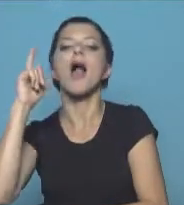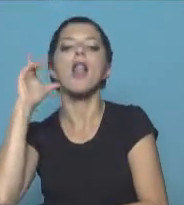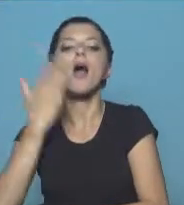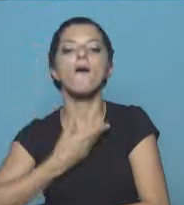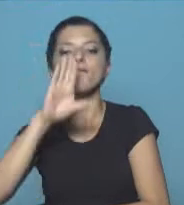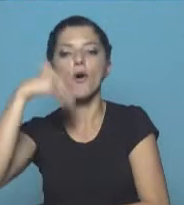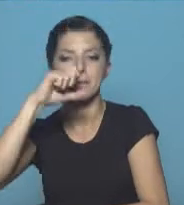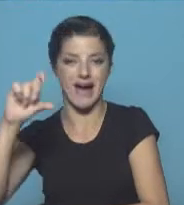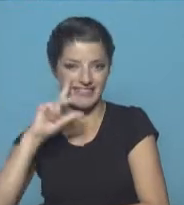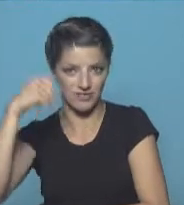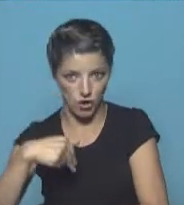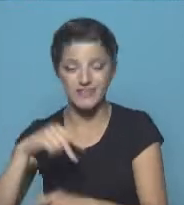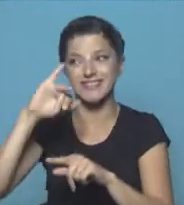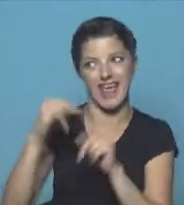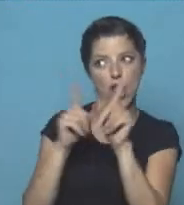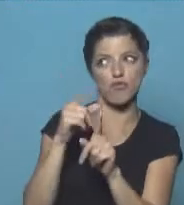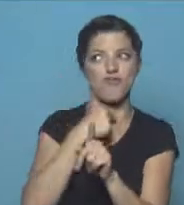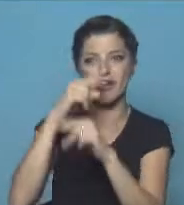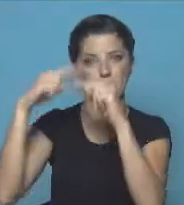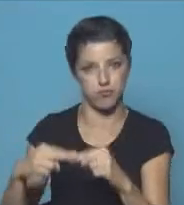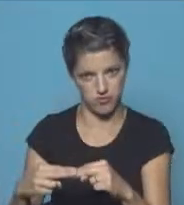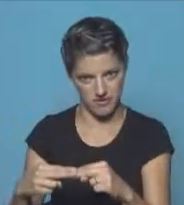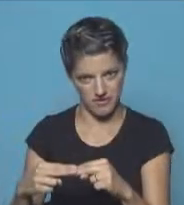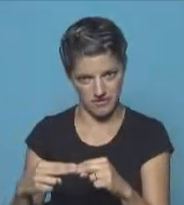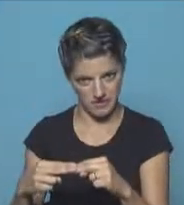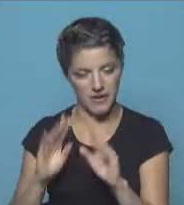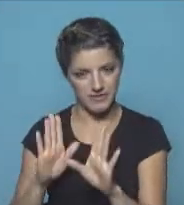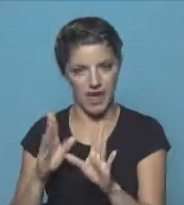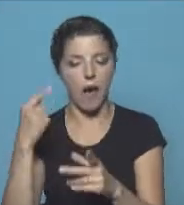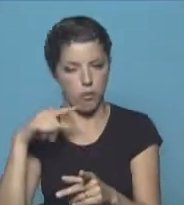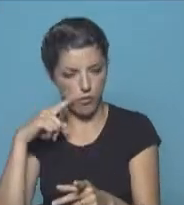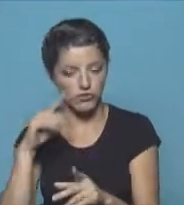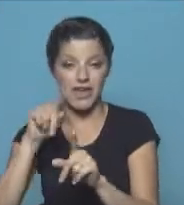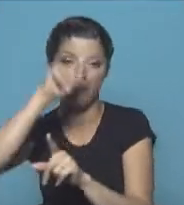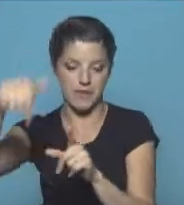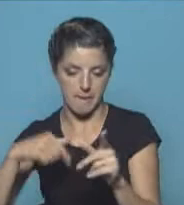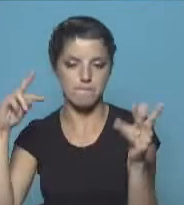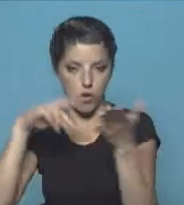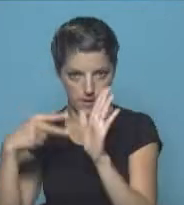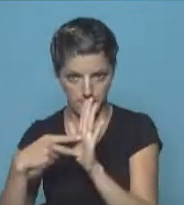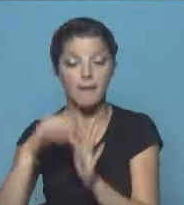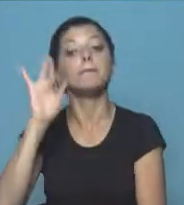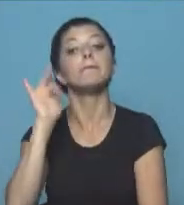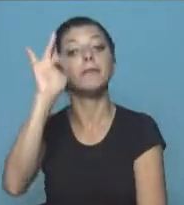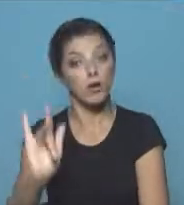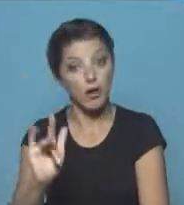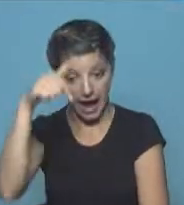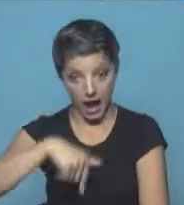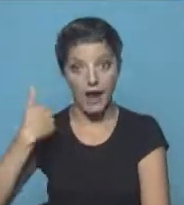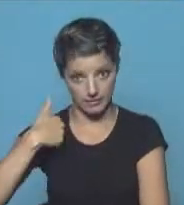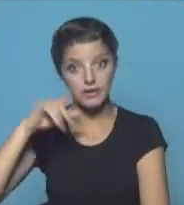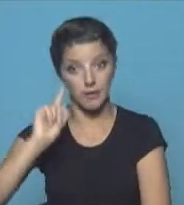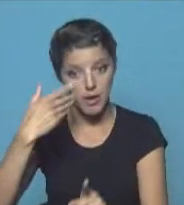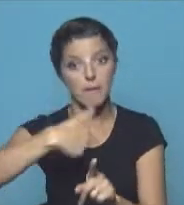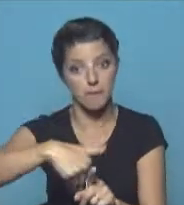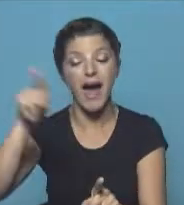médicos no los hacen por una cuestión de objeción de conciencia y ahí está también la complejidad. Este miércoles también en la Argentina se va a copiar